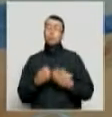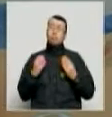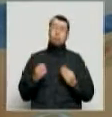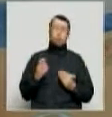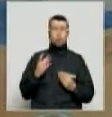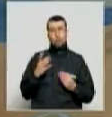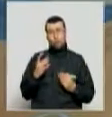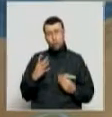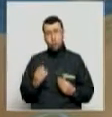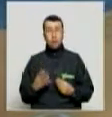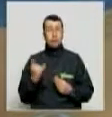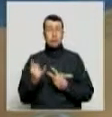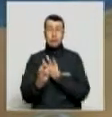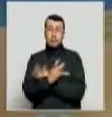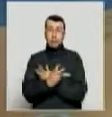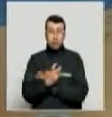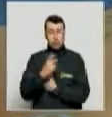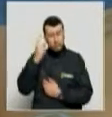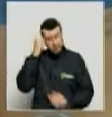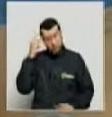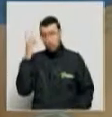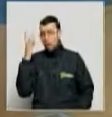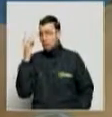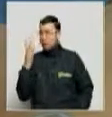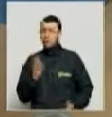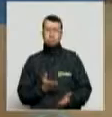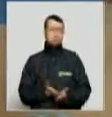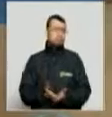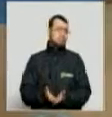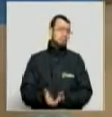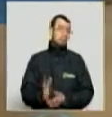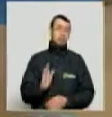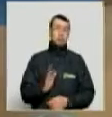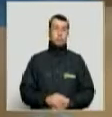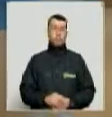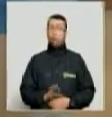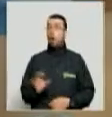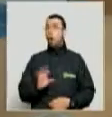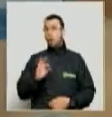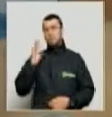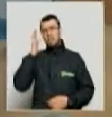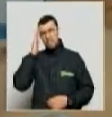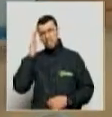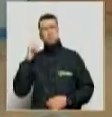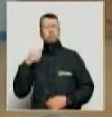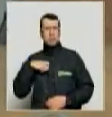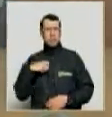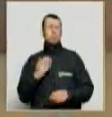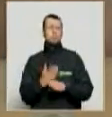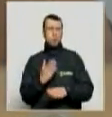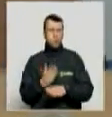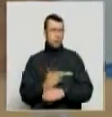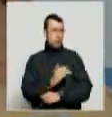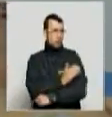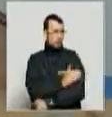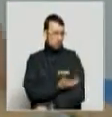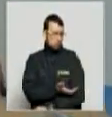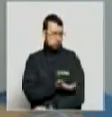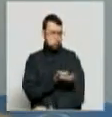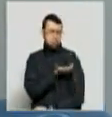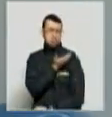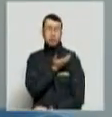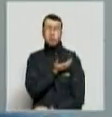dolores osteoarticulares o dolores de cabeza permanentes, o sencillamente ya sabemos de que tenemos un problema de hipertensión y a pesar